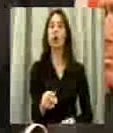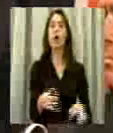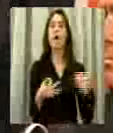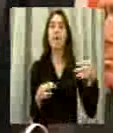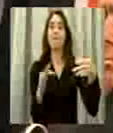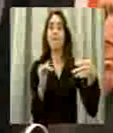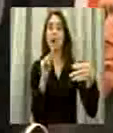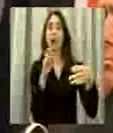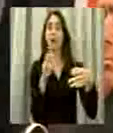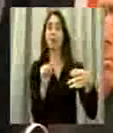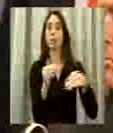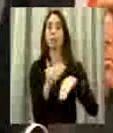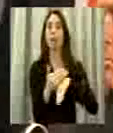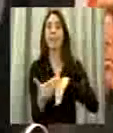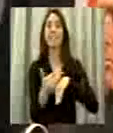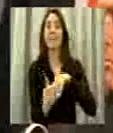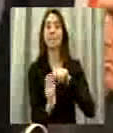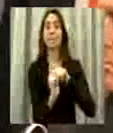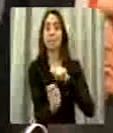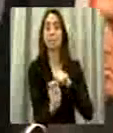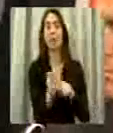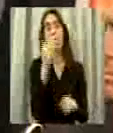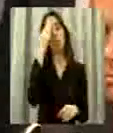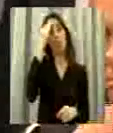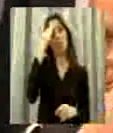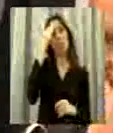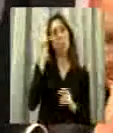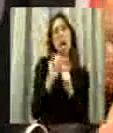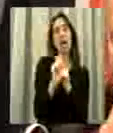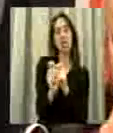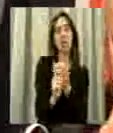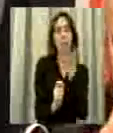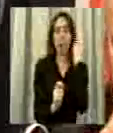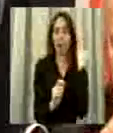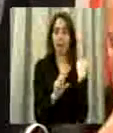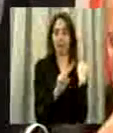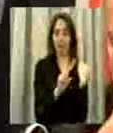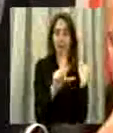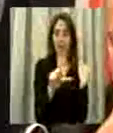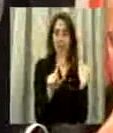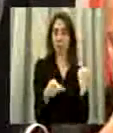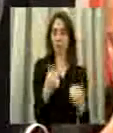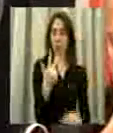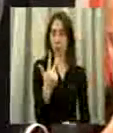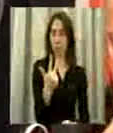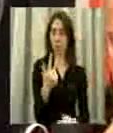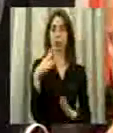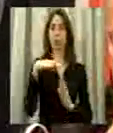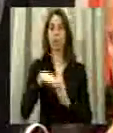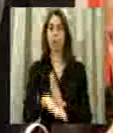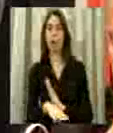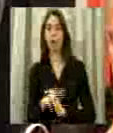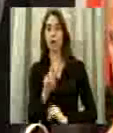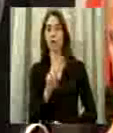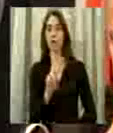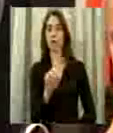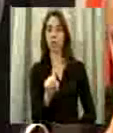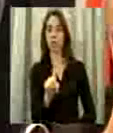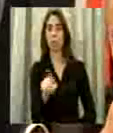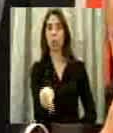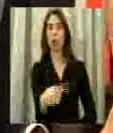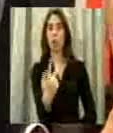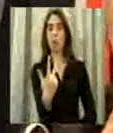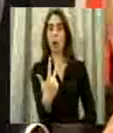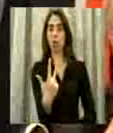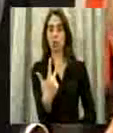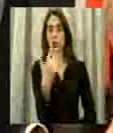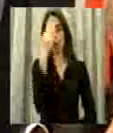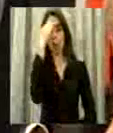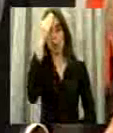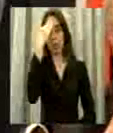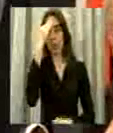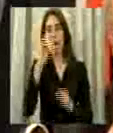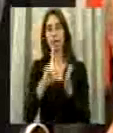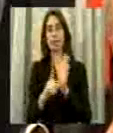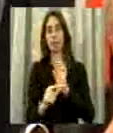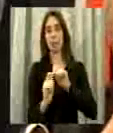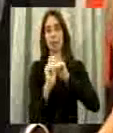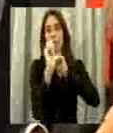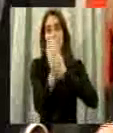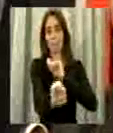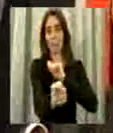facturas atrasadas. Y en promedio de días de pago lo hemos reducido de 27,8 a 21,8 días.